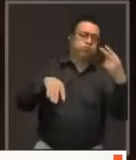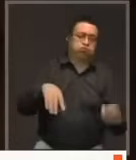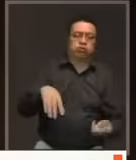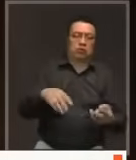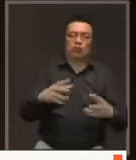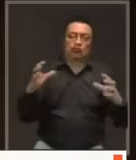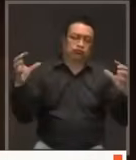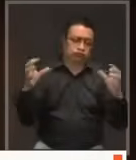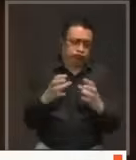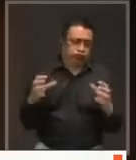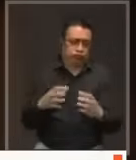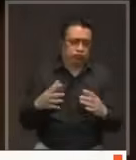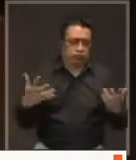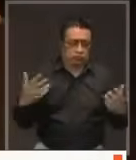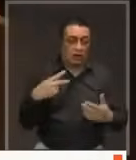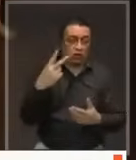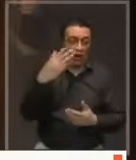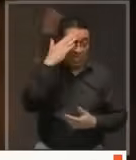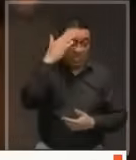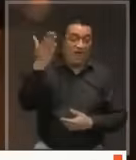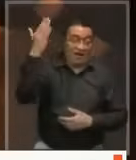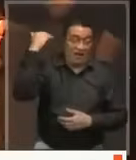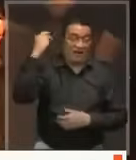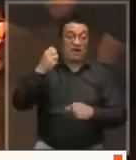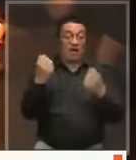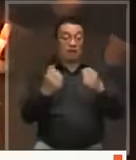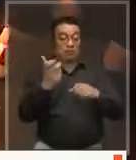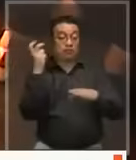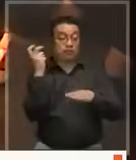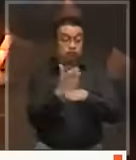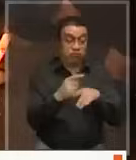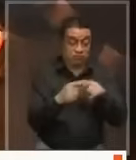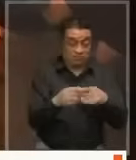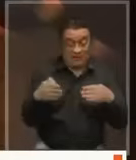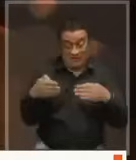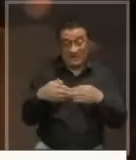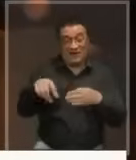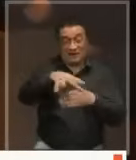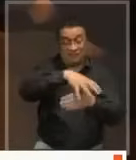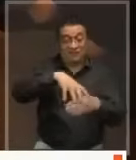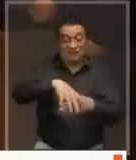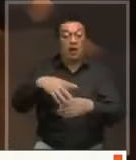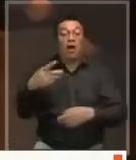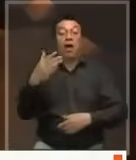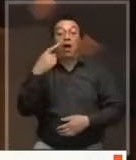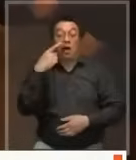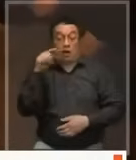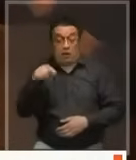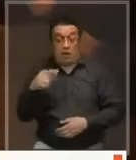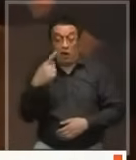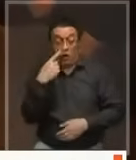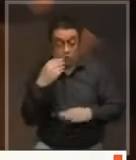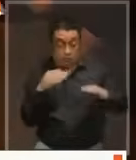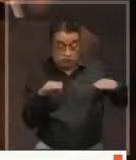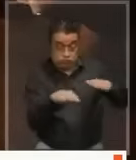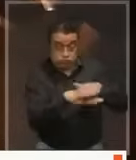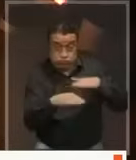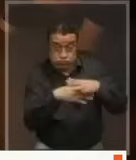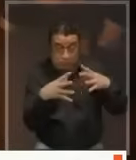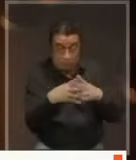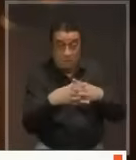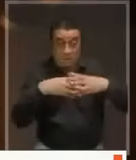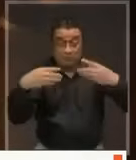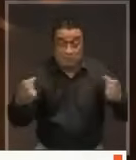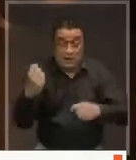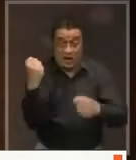anterior, hace 2 días ocurrió un portonazo en esta intersección y al momento en que estos delincuentes escapan con